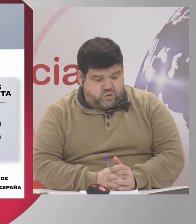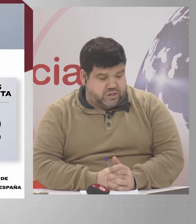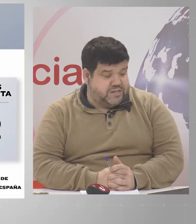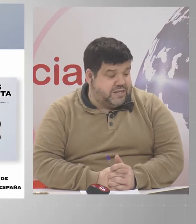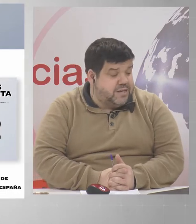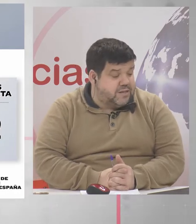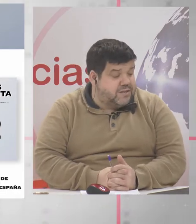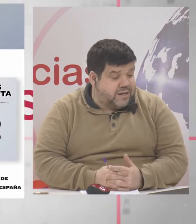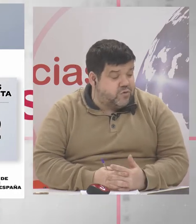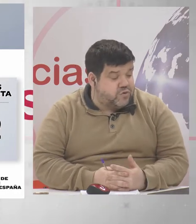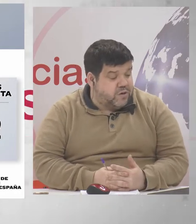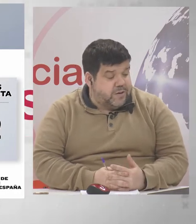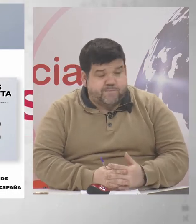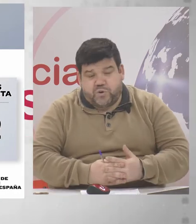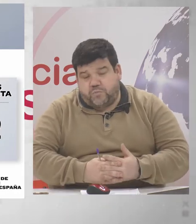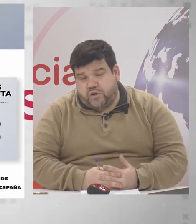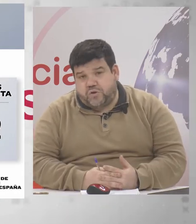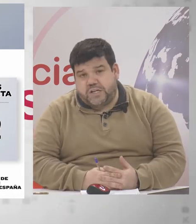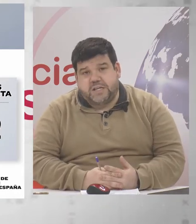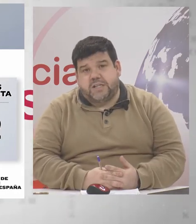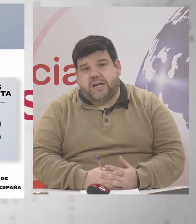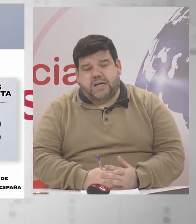segunda dosis. Y tenemos pues